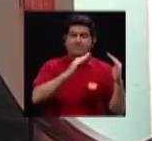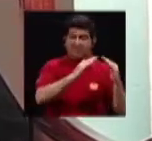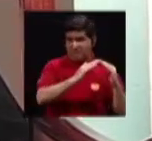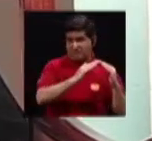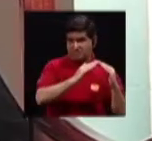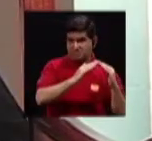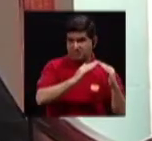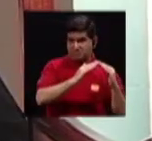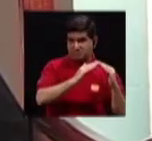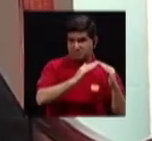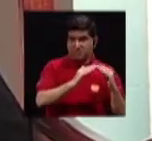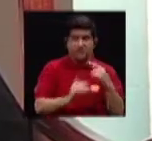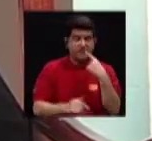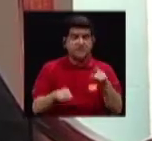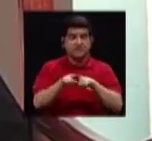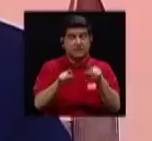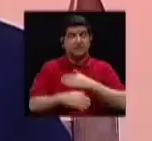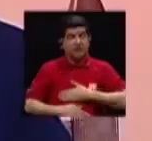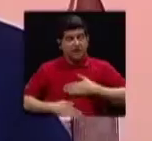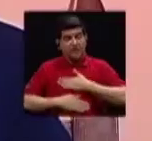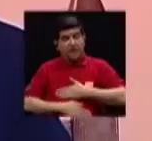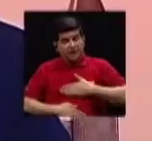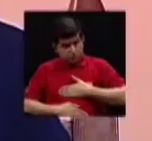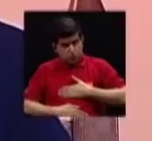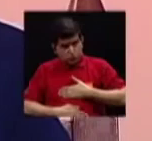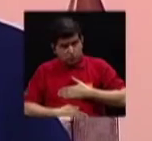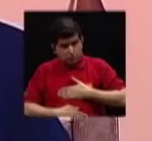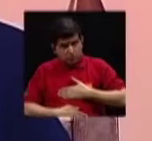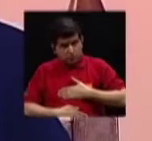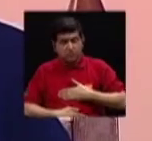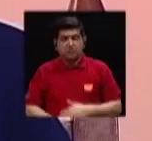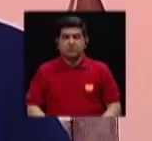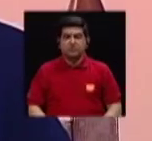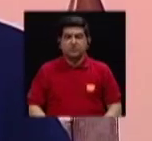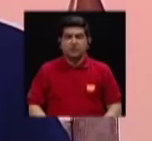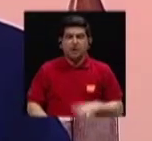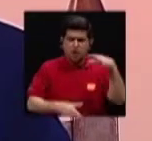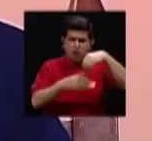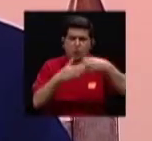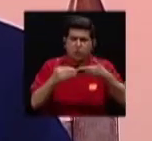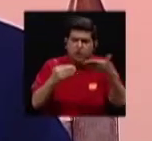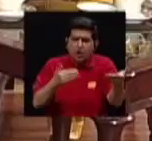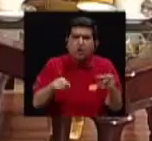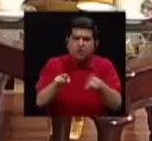incluso abarca recreación, abarca una serie de cosas como,